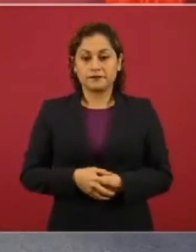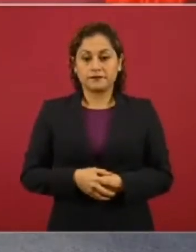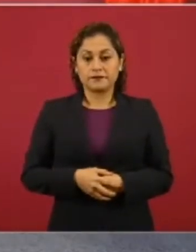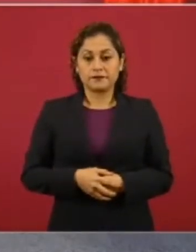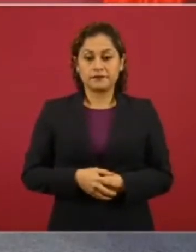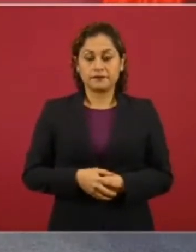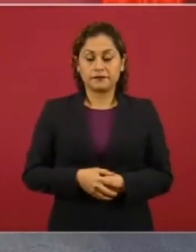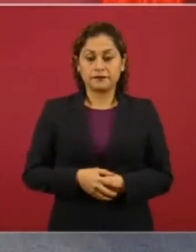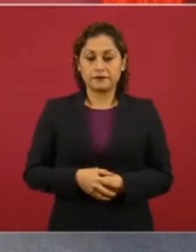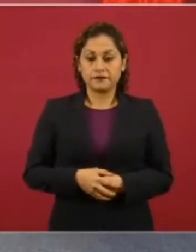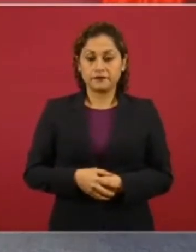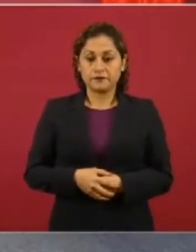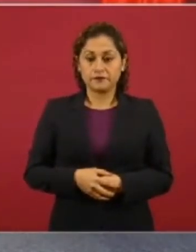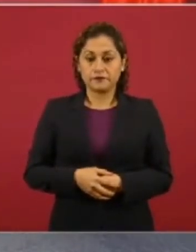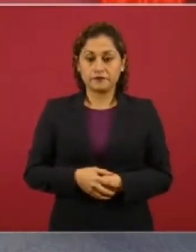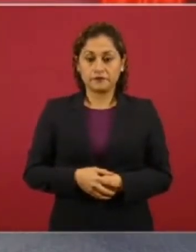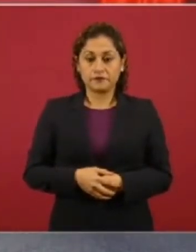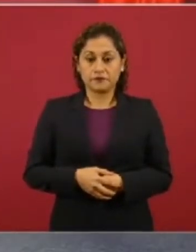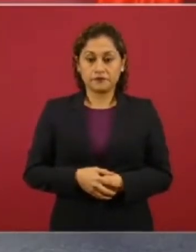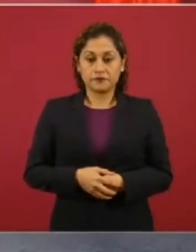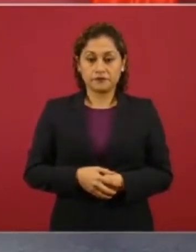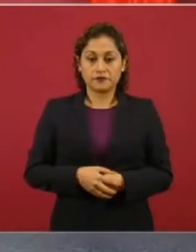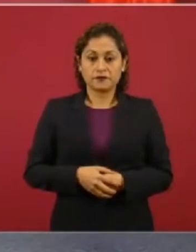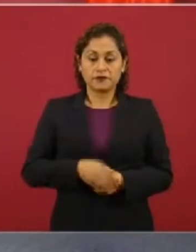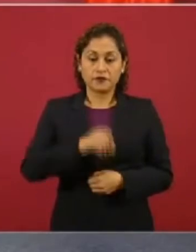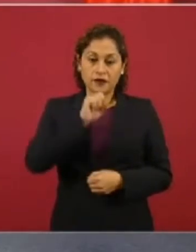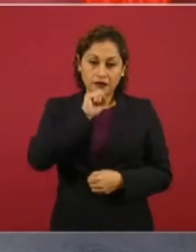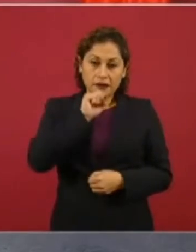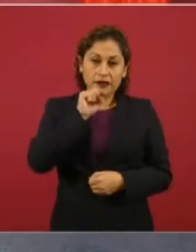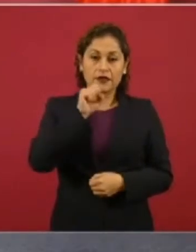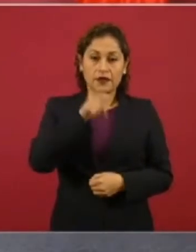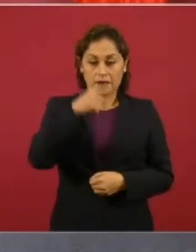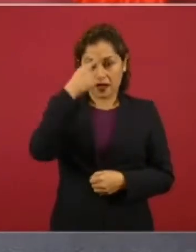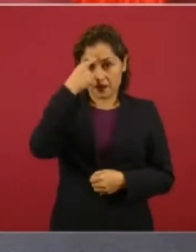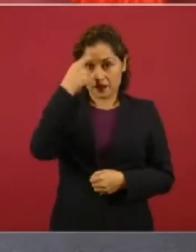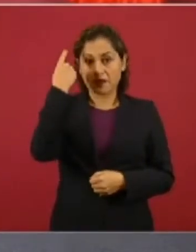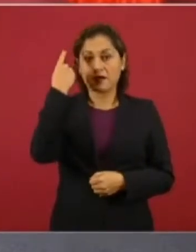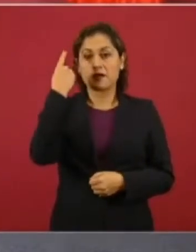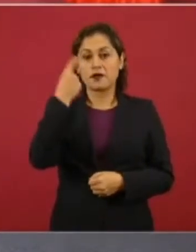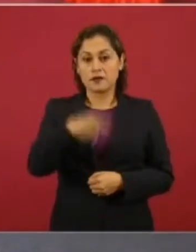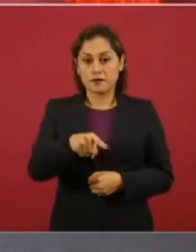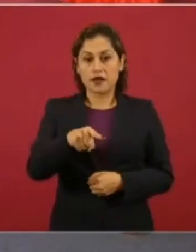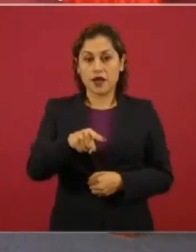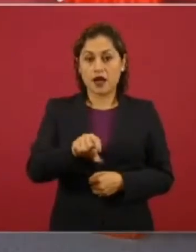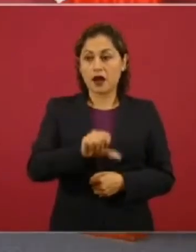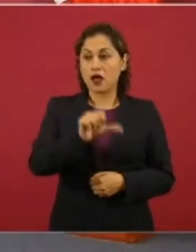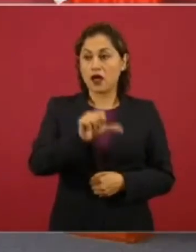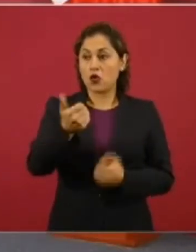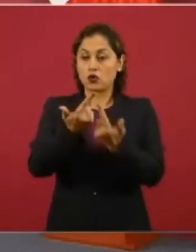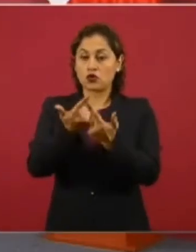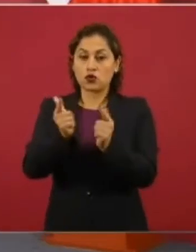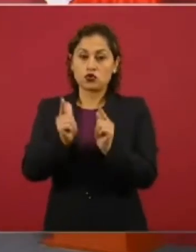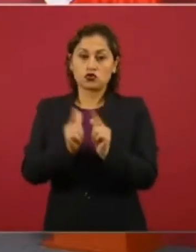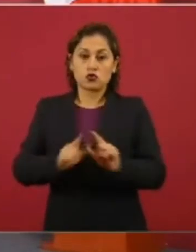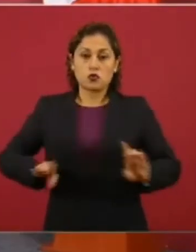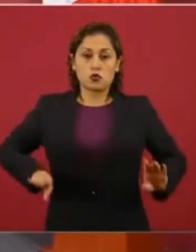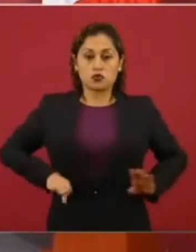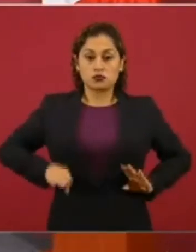no darle motivo a los conservadores y a la prensa